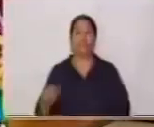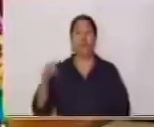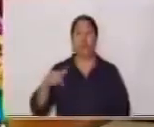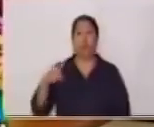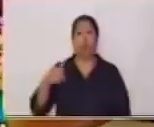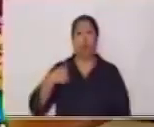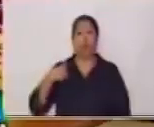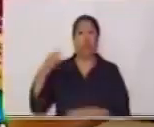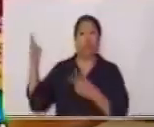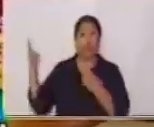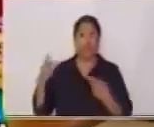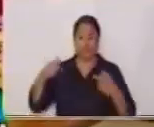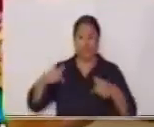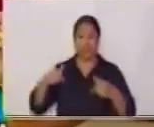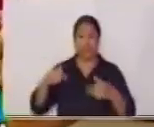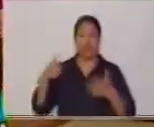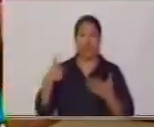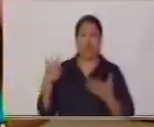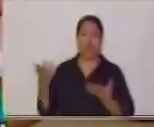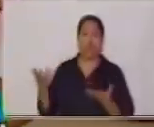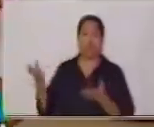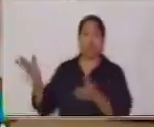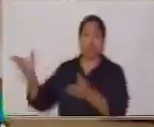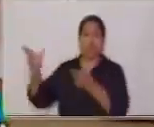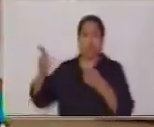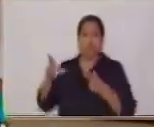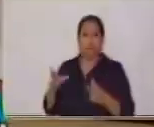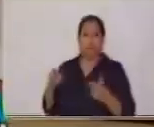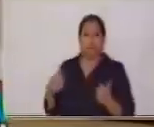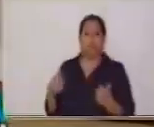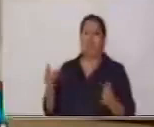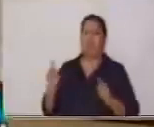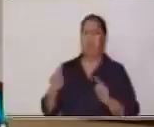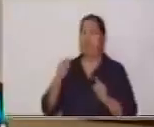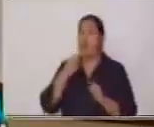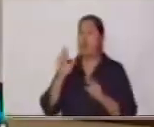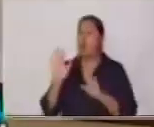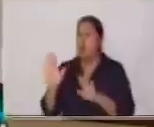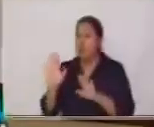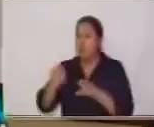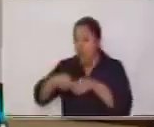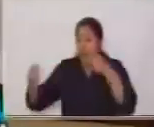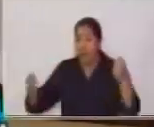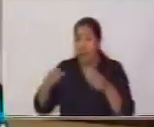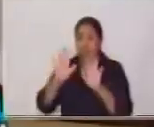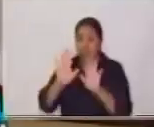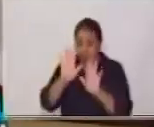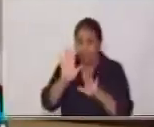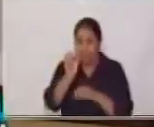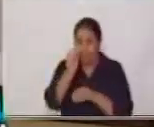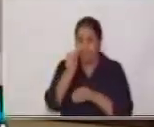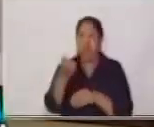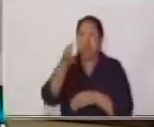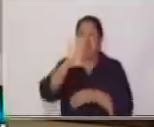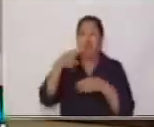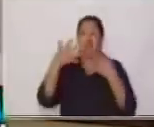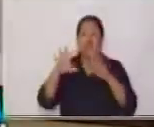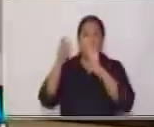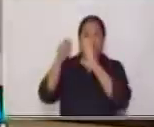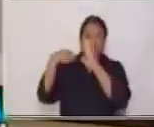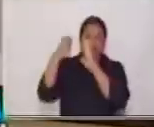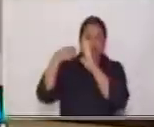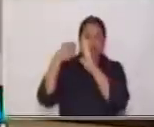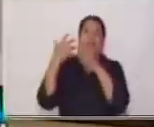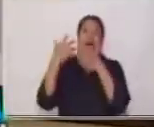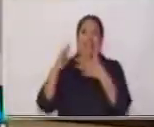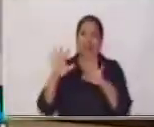regalo, pero no me dejaron destaparlo. Me dijeron que hasta que estuviera en la grabación con ustedes lo podía hacer. Y también